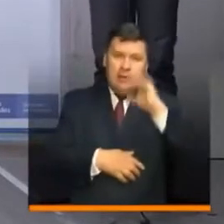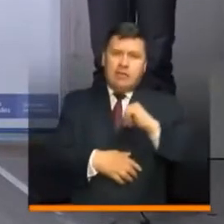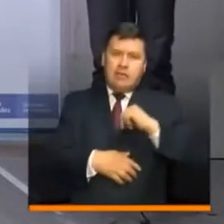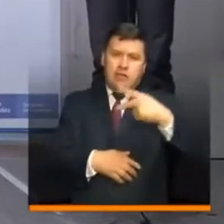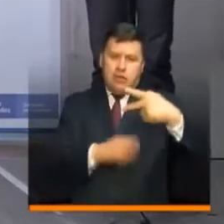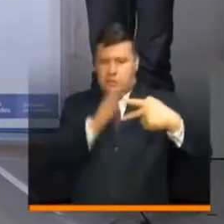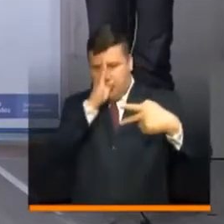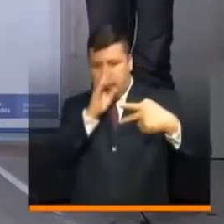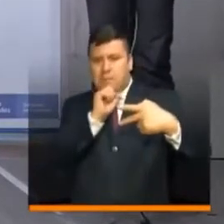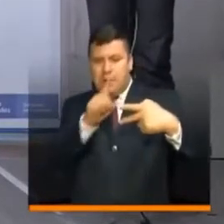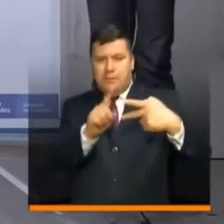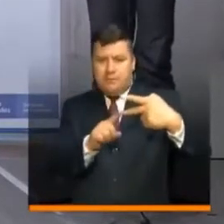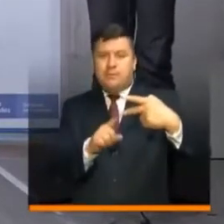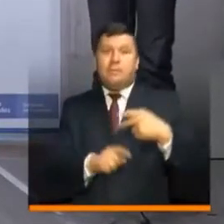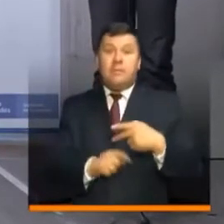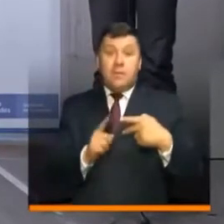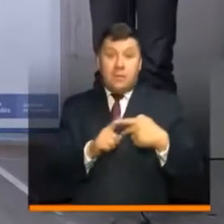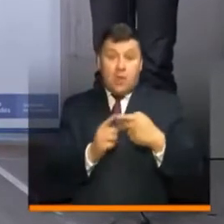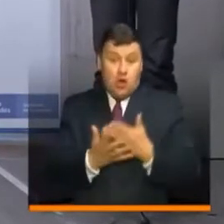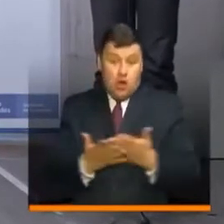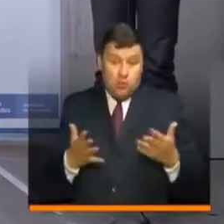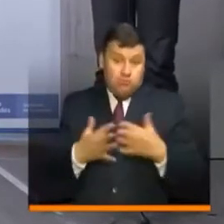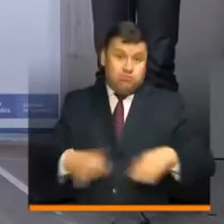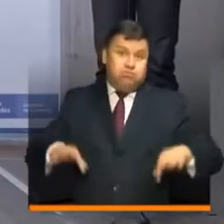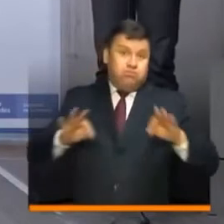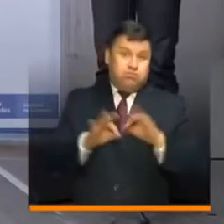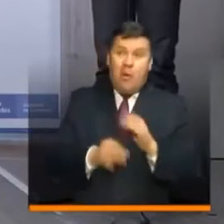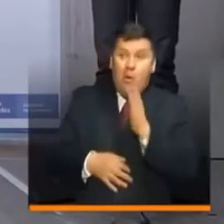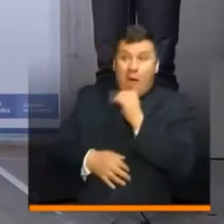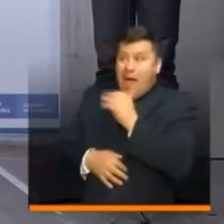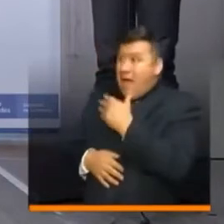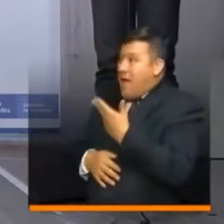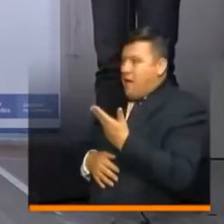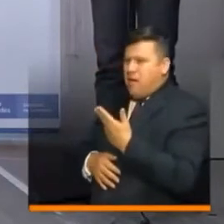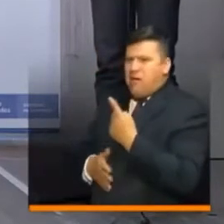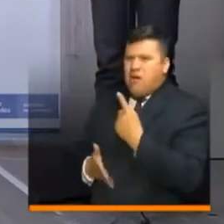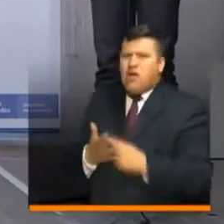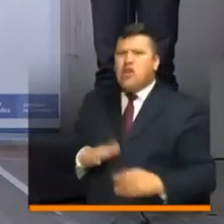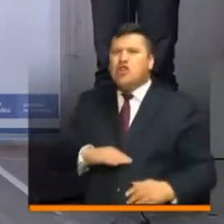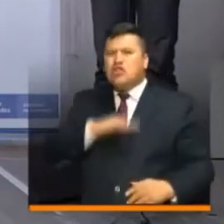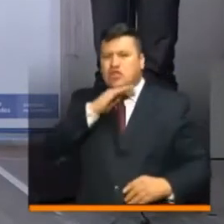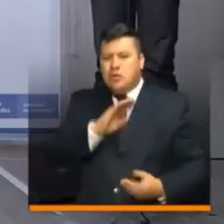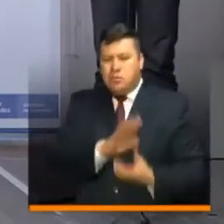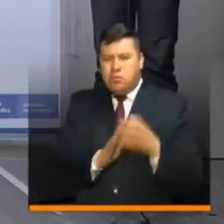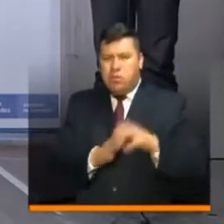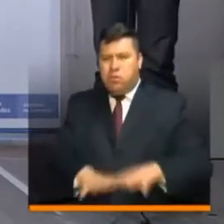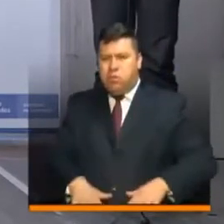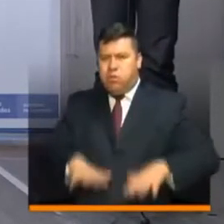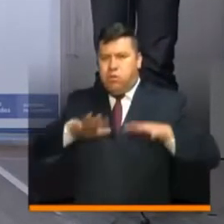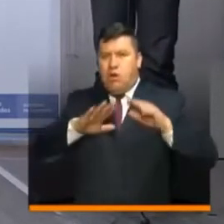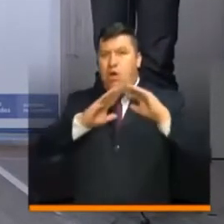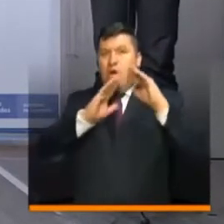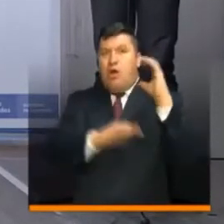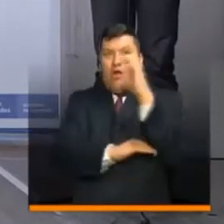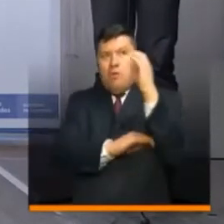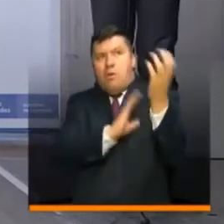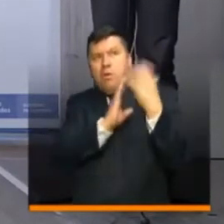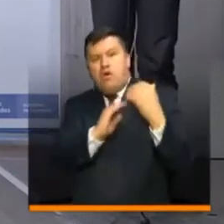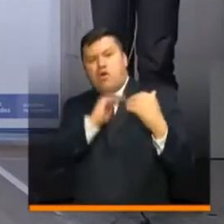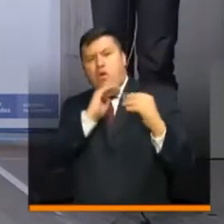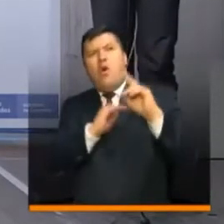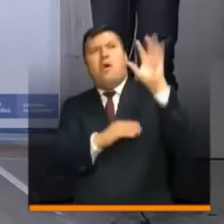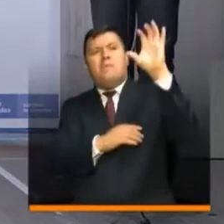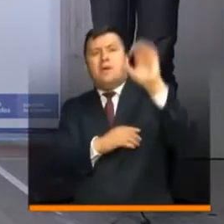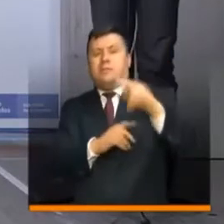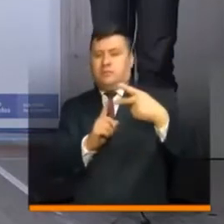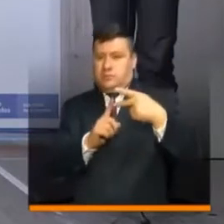desde que se determinaron esos elementos como vital no disponible qué cantidad de productos han llegado al país y de qué país la